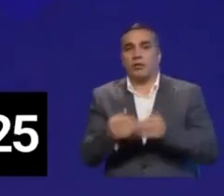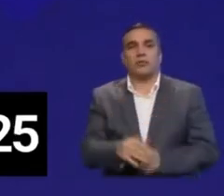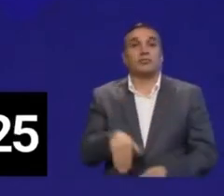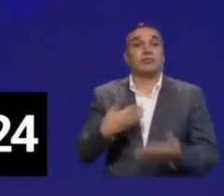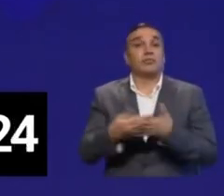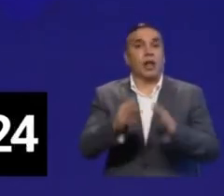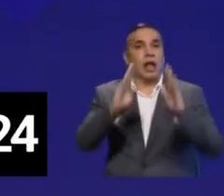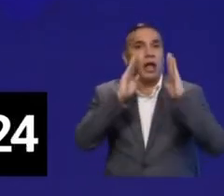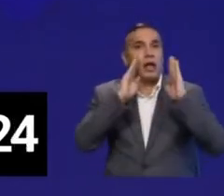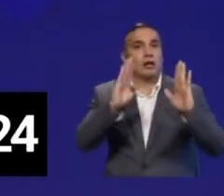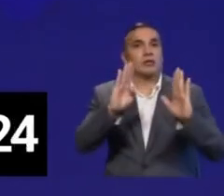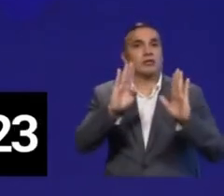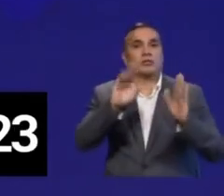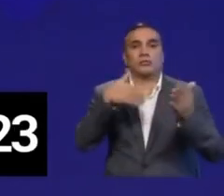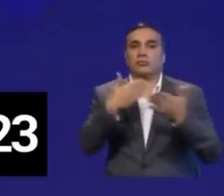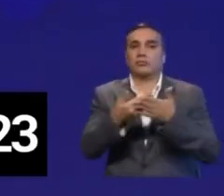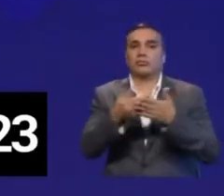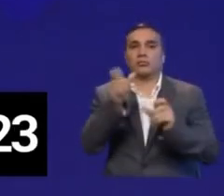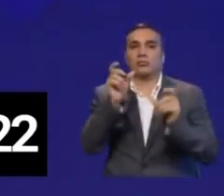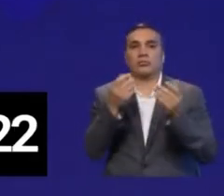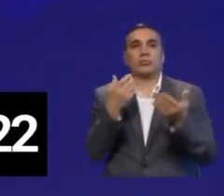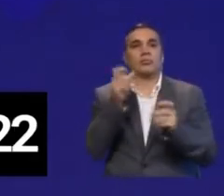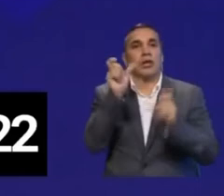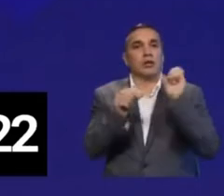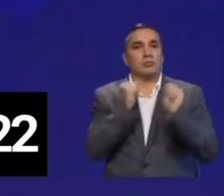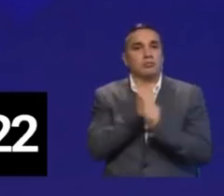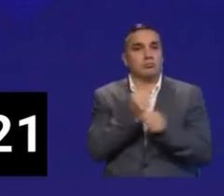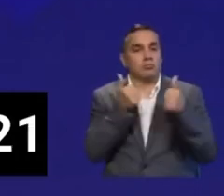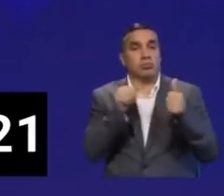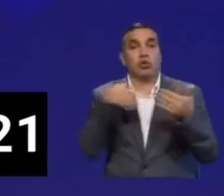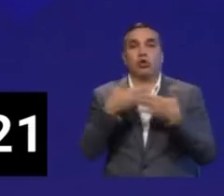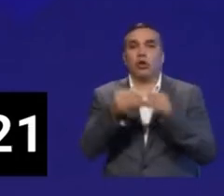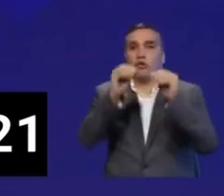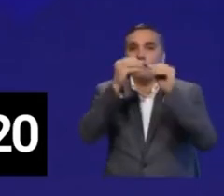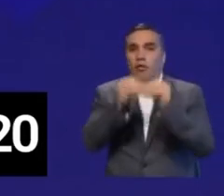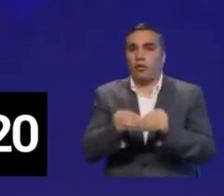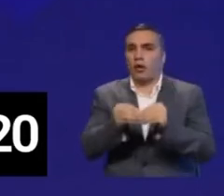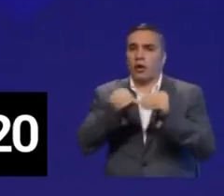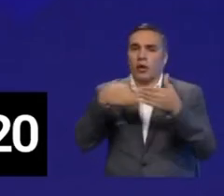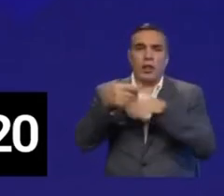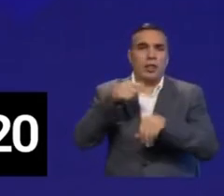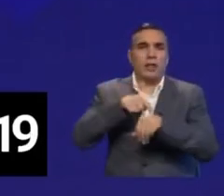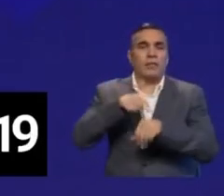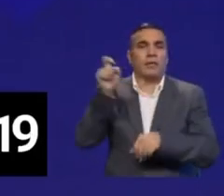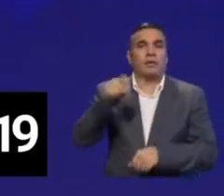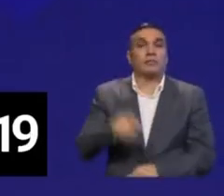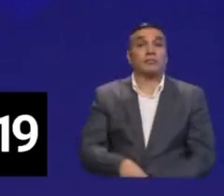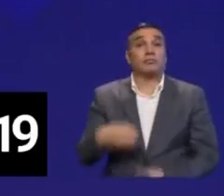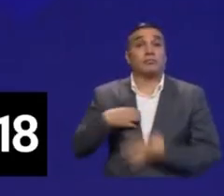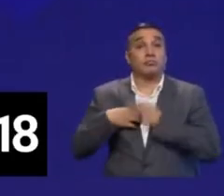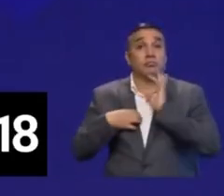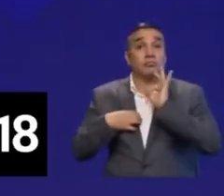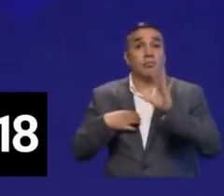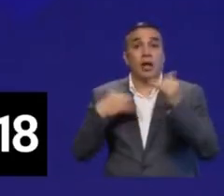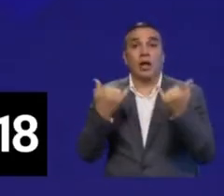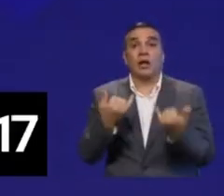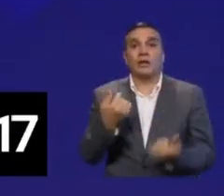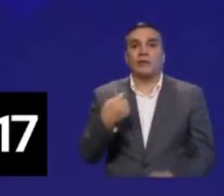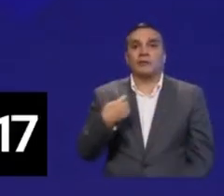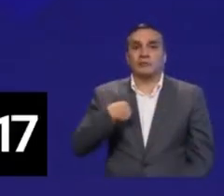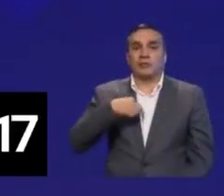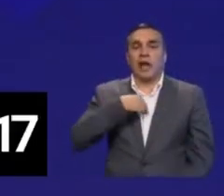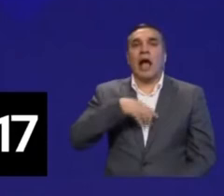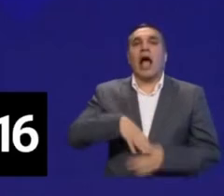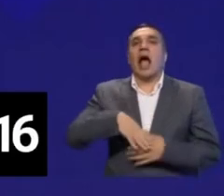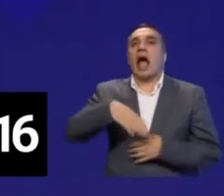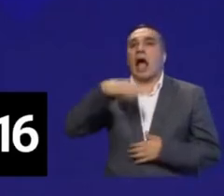la atención, de toda la disponibilidad del personal, de toda la formación continua que hoy necesitamos. La pandemia nos ha dejado la lección de que hacer